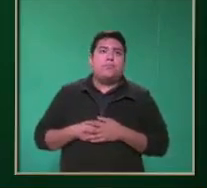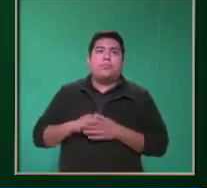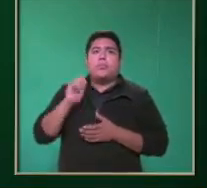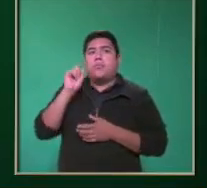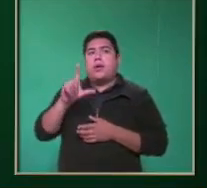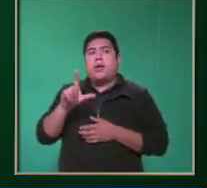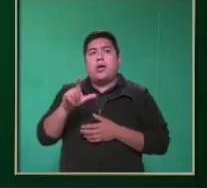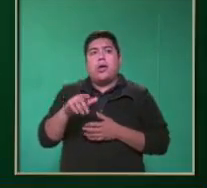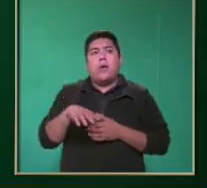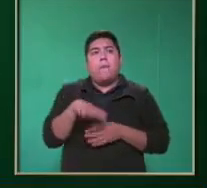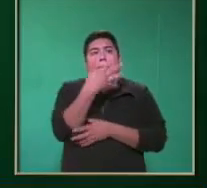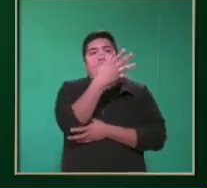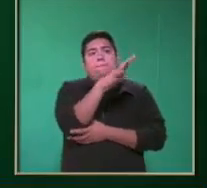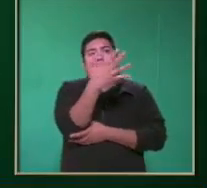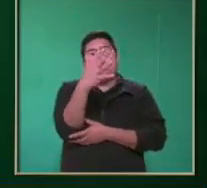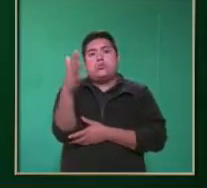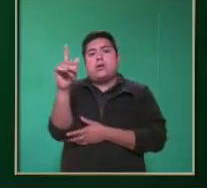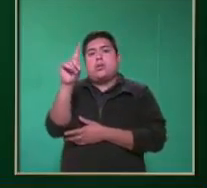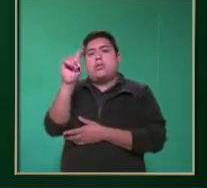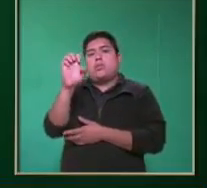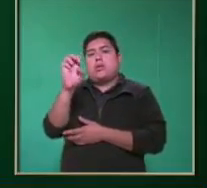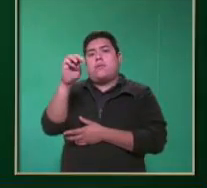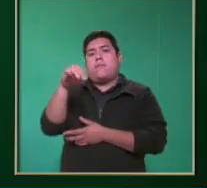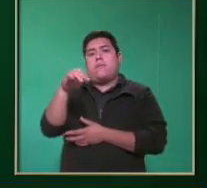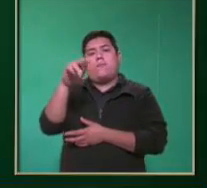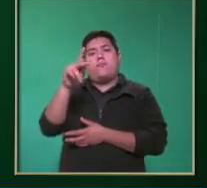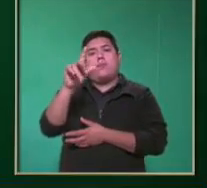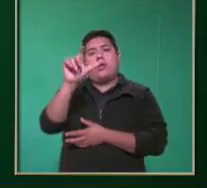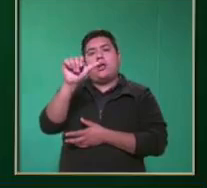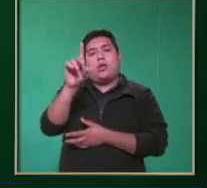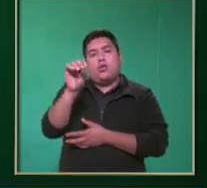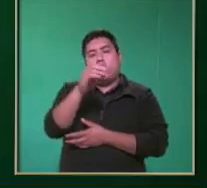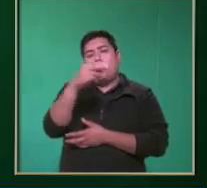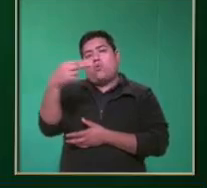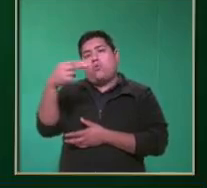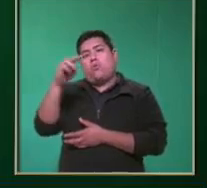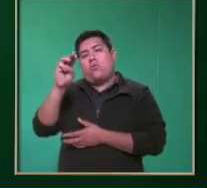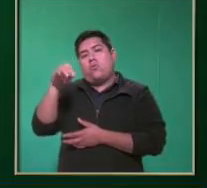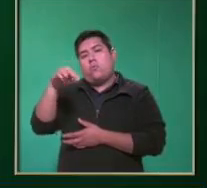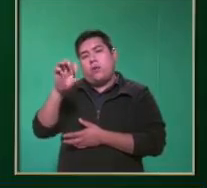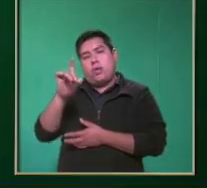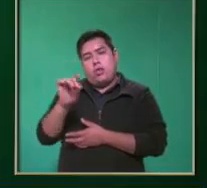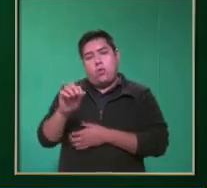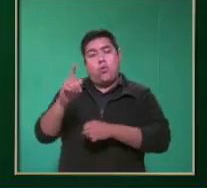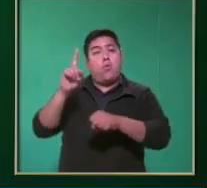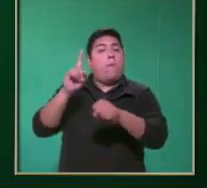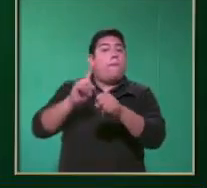Estábamos repasando el bosque templado, húmedo, con un color verde más intenso.